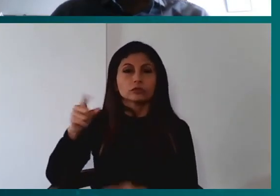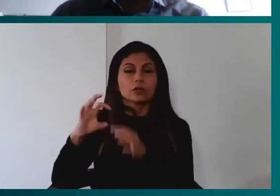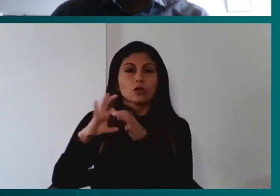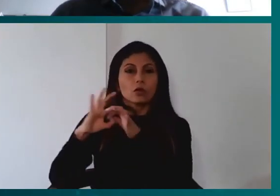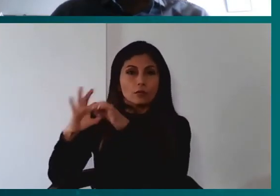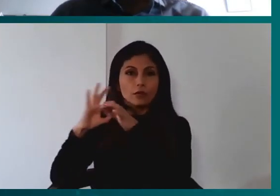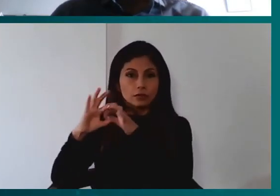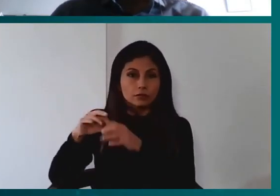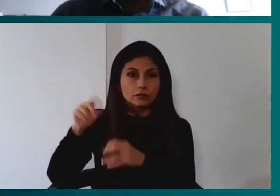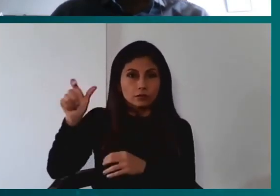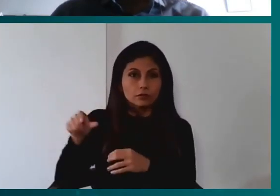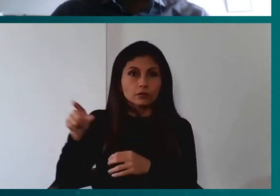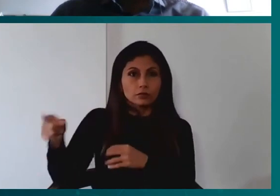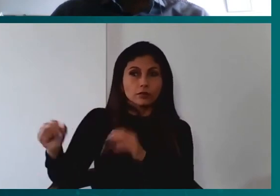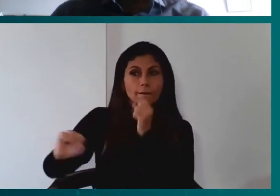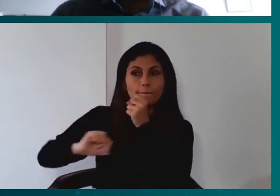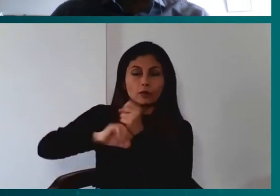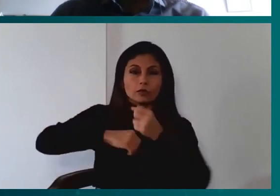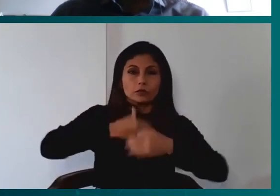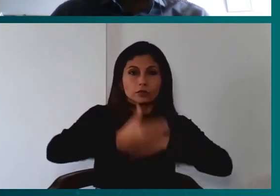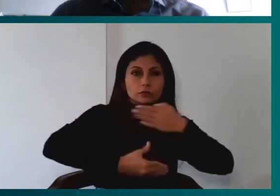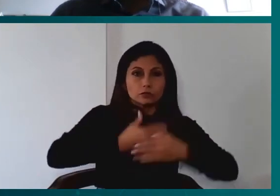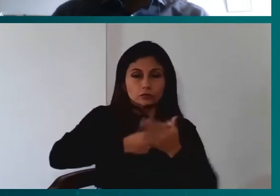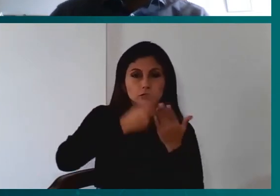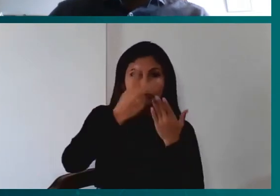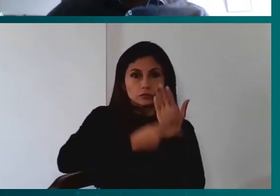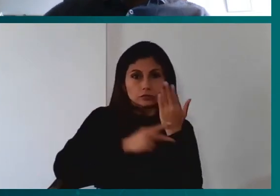que desarrollamos proyectos,